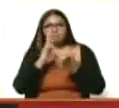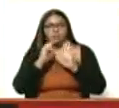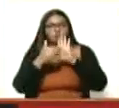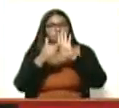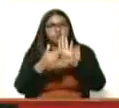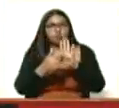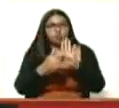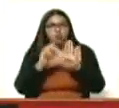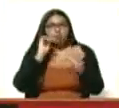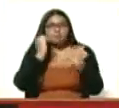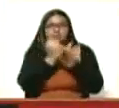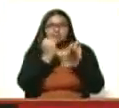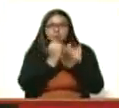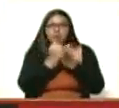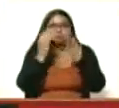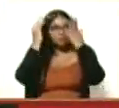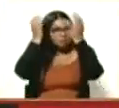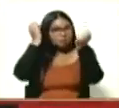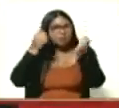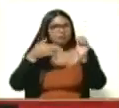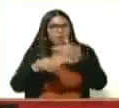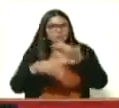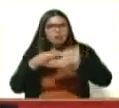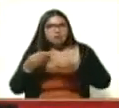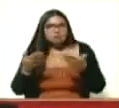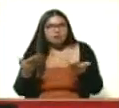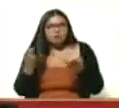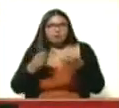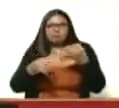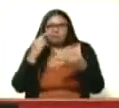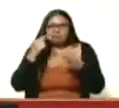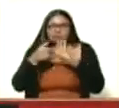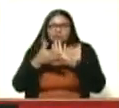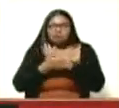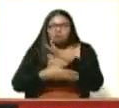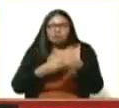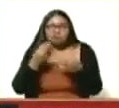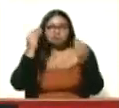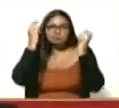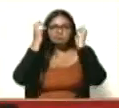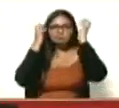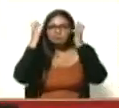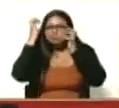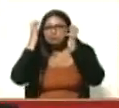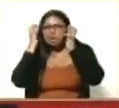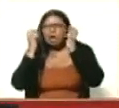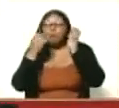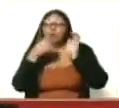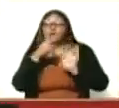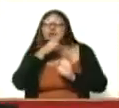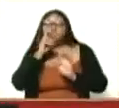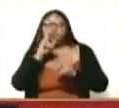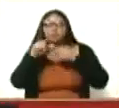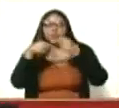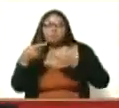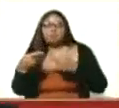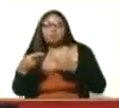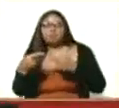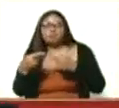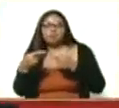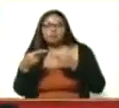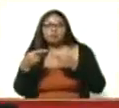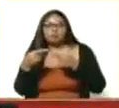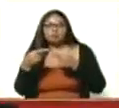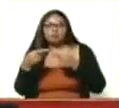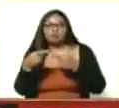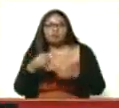Venezuela. ¿Cómo podemos, qué podemos hacer? ¿Cómo podemos justificar esto? Bueno, si fue nombrado después del